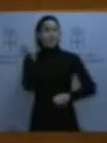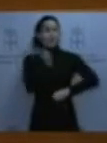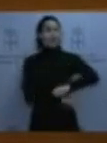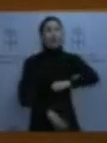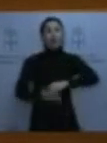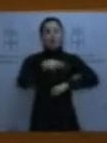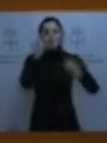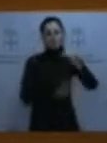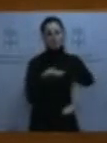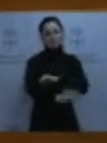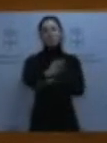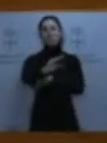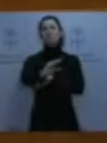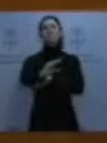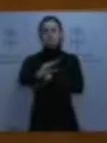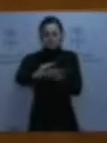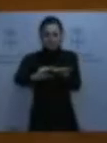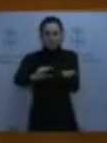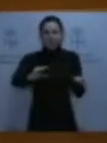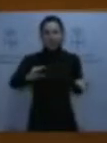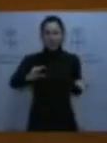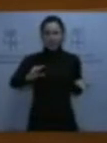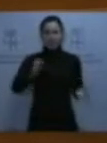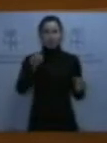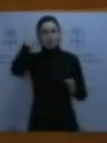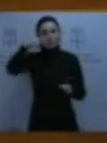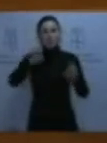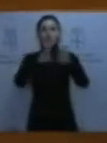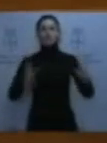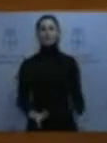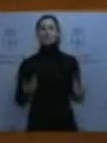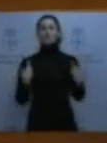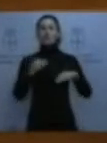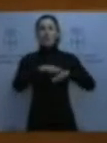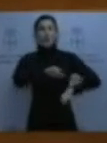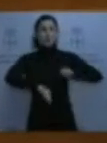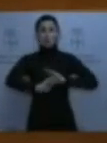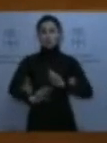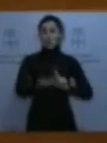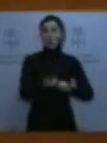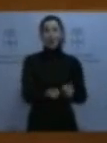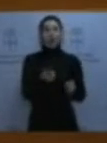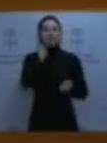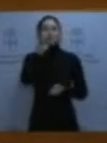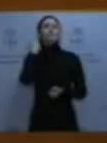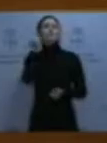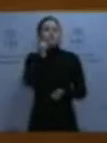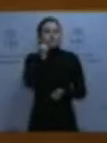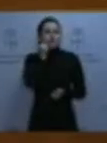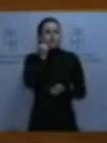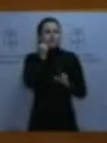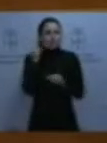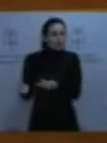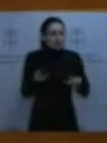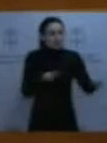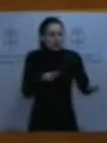públicos. Se contempla una entidad encargada de resolver las reclamaciones que no tiene